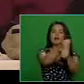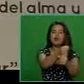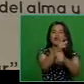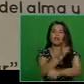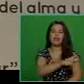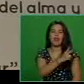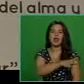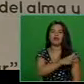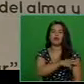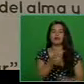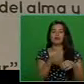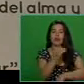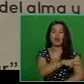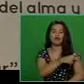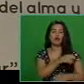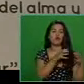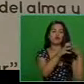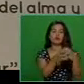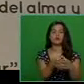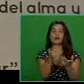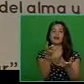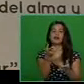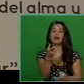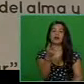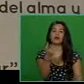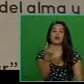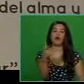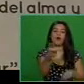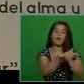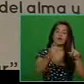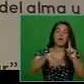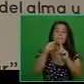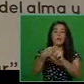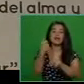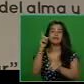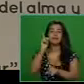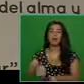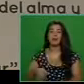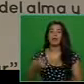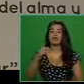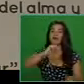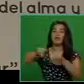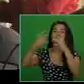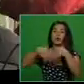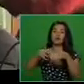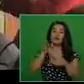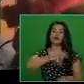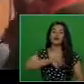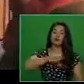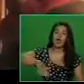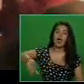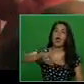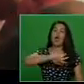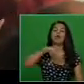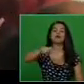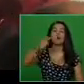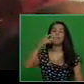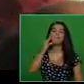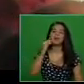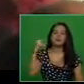gobiernos y de la gestión pública, como del ámbito de las organizaciones de la sociedad civil vinculada a la agricultura